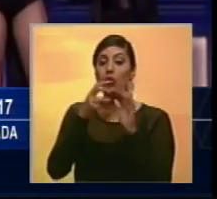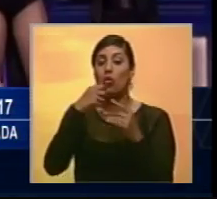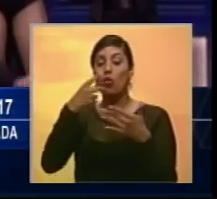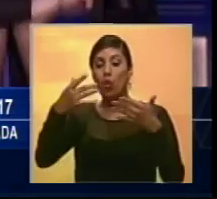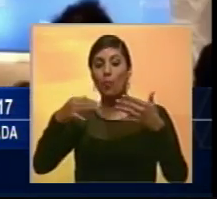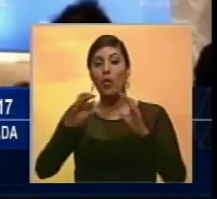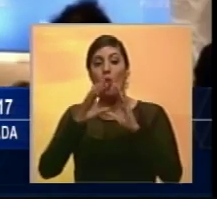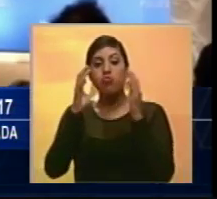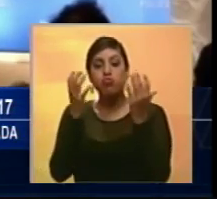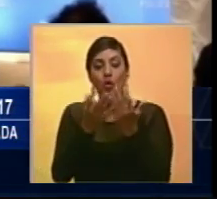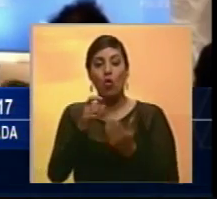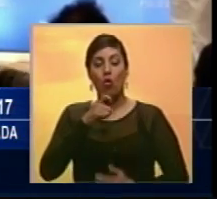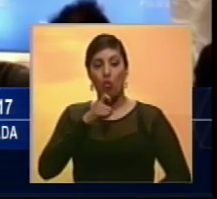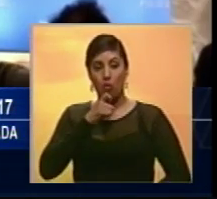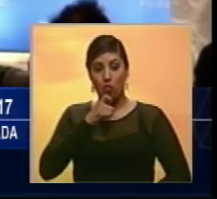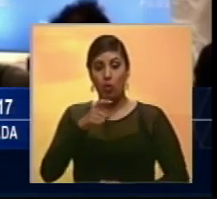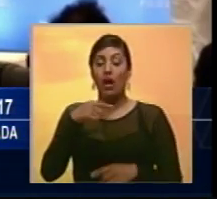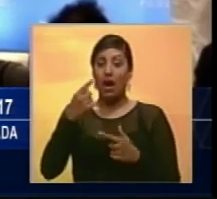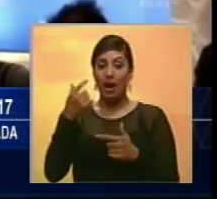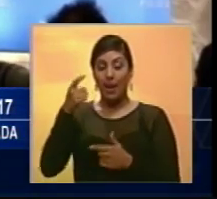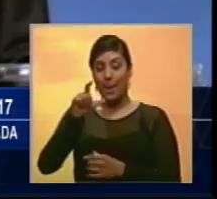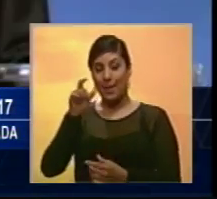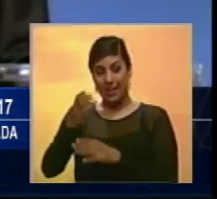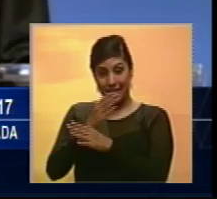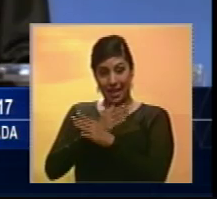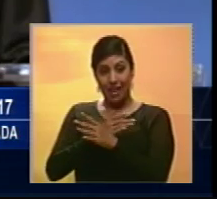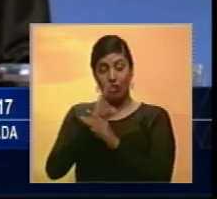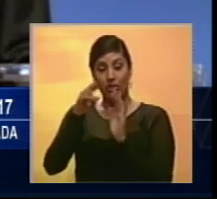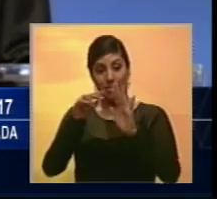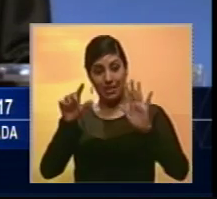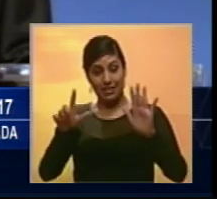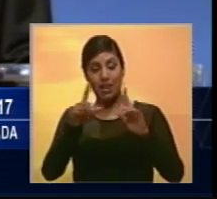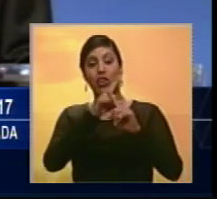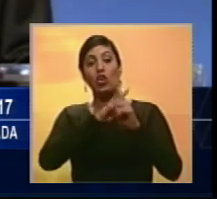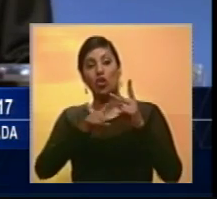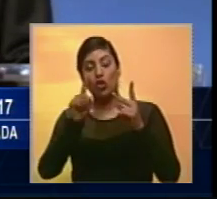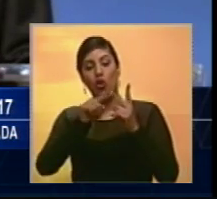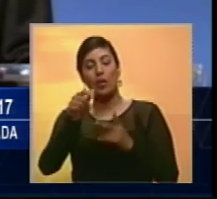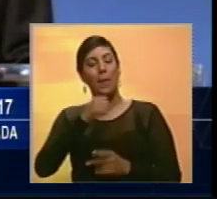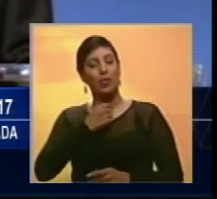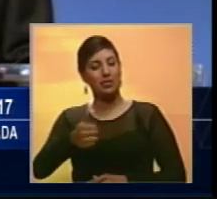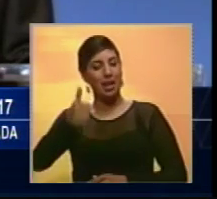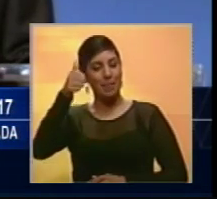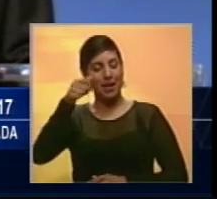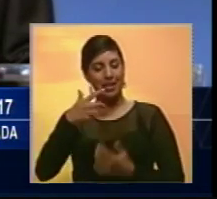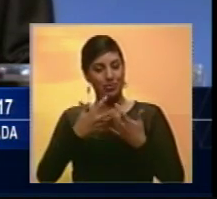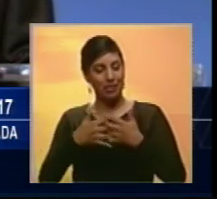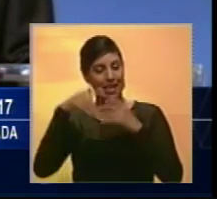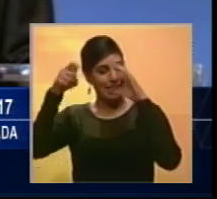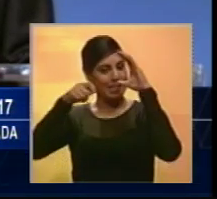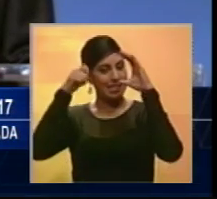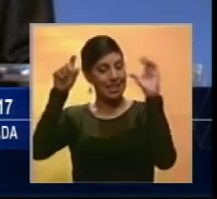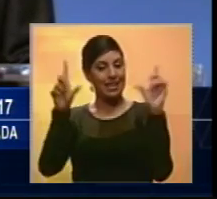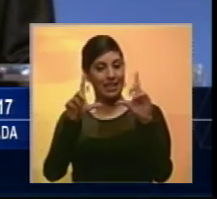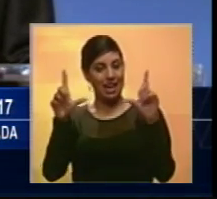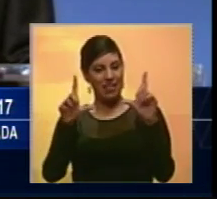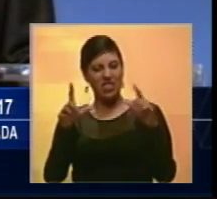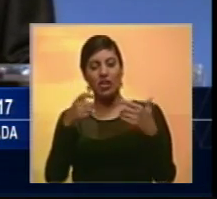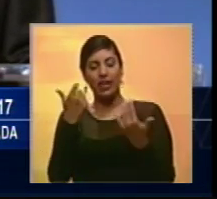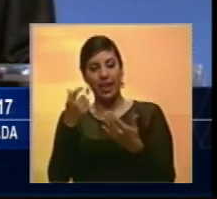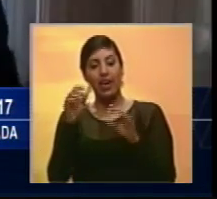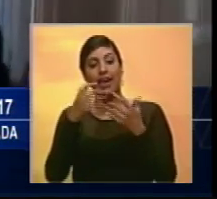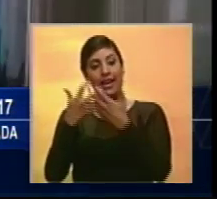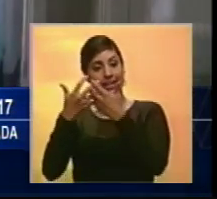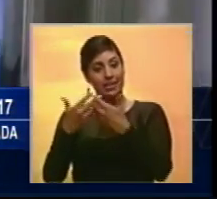los Globos de Oro. Otro radar previo a los Oscars 2017 y uno de los galardones favoritos de la industria del cine y la televisión en los